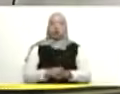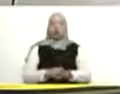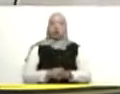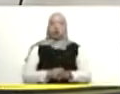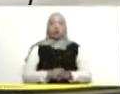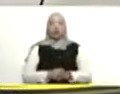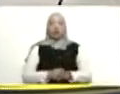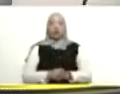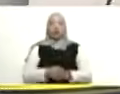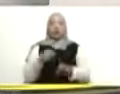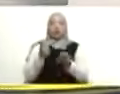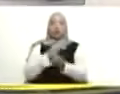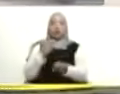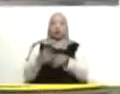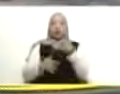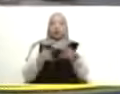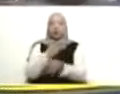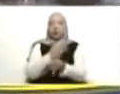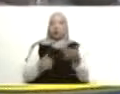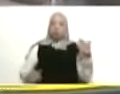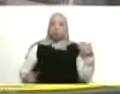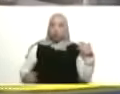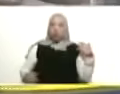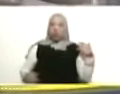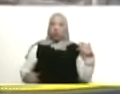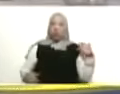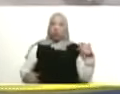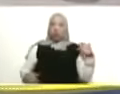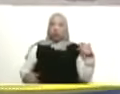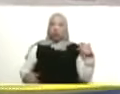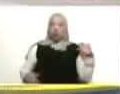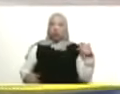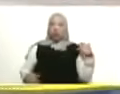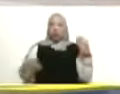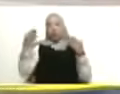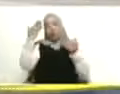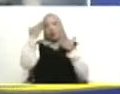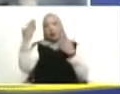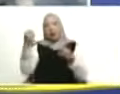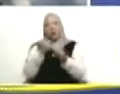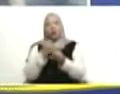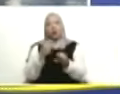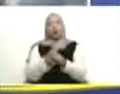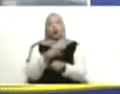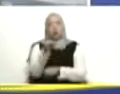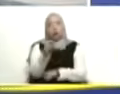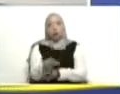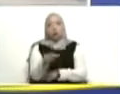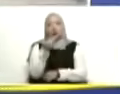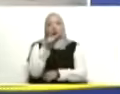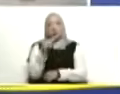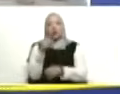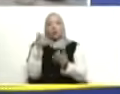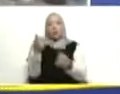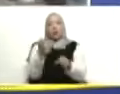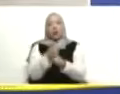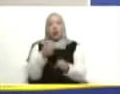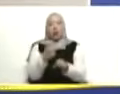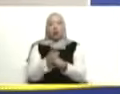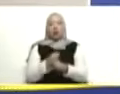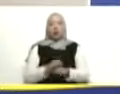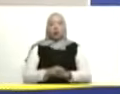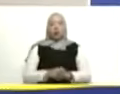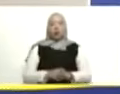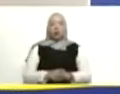Félix Rivas. Bueno, presidente, aquí tenemos... Salúdame, ¿van a creer que estamos bravos? ¿Cómo está, presidente? ¿Todo bien? ¿Fino? Muy bien, muy